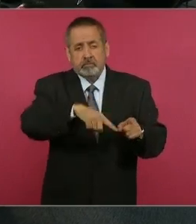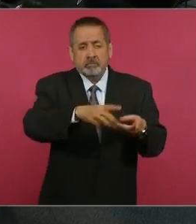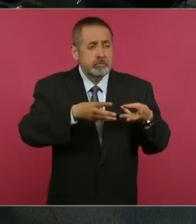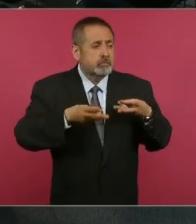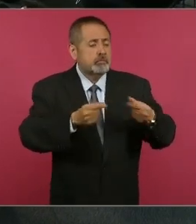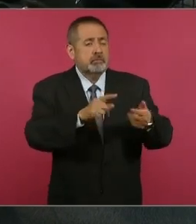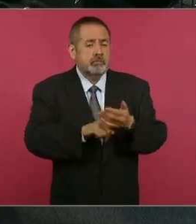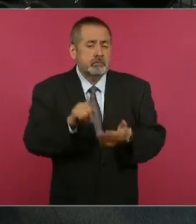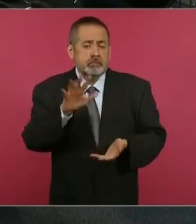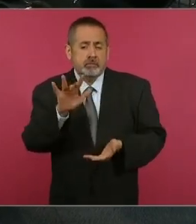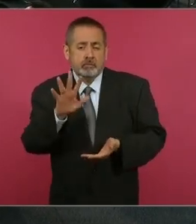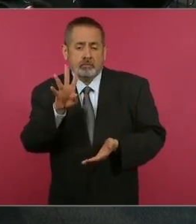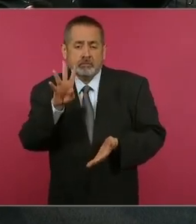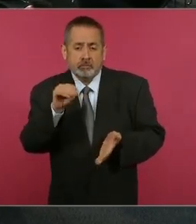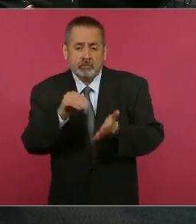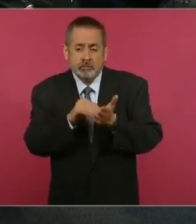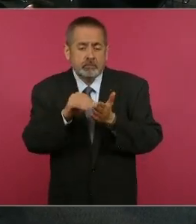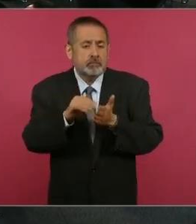gastados